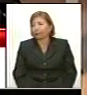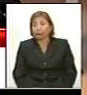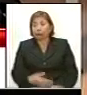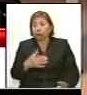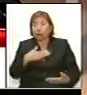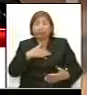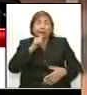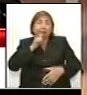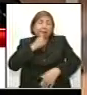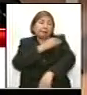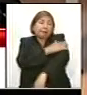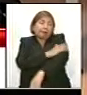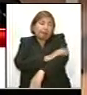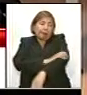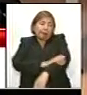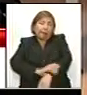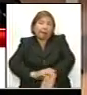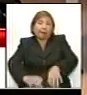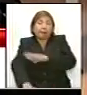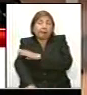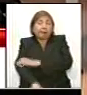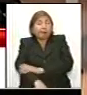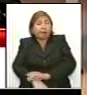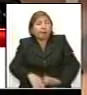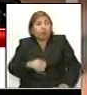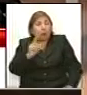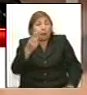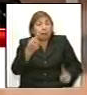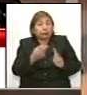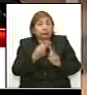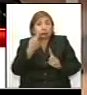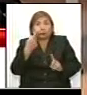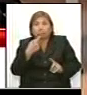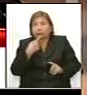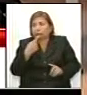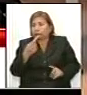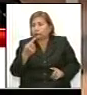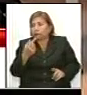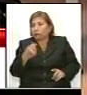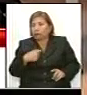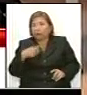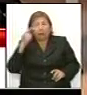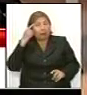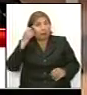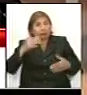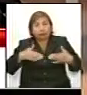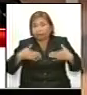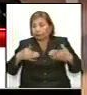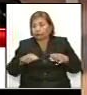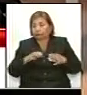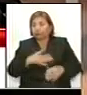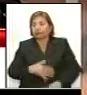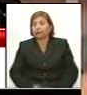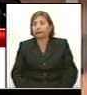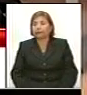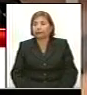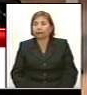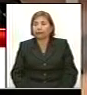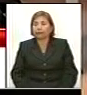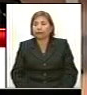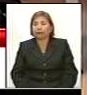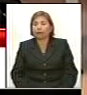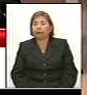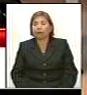los brazos, era la primera vez que yo hacía algo y que incluso pensé que no podía hacer. Entonces, ya,